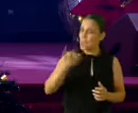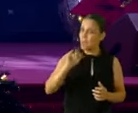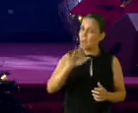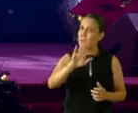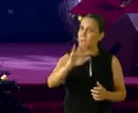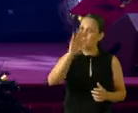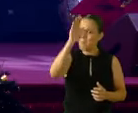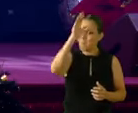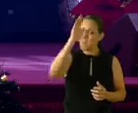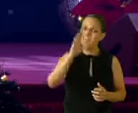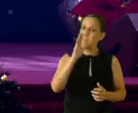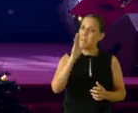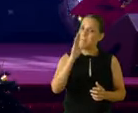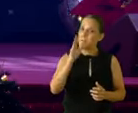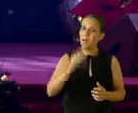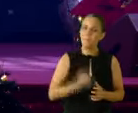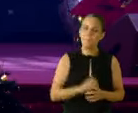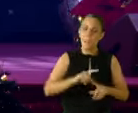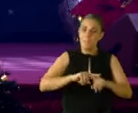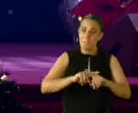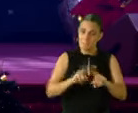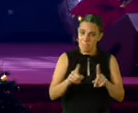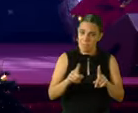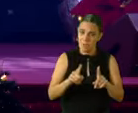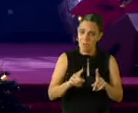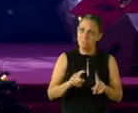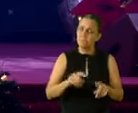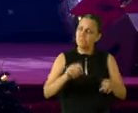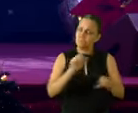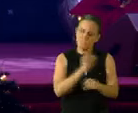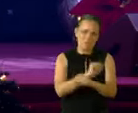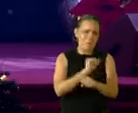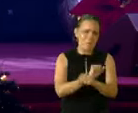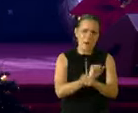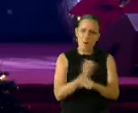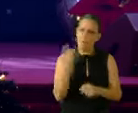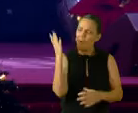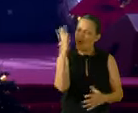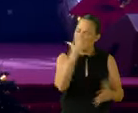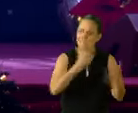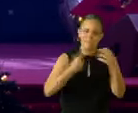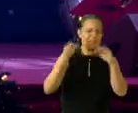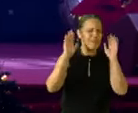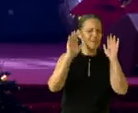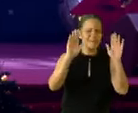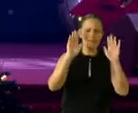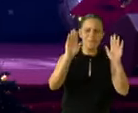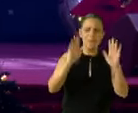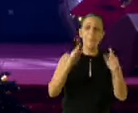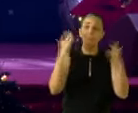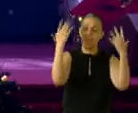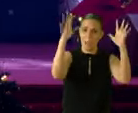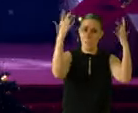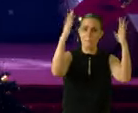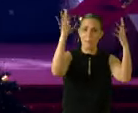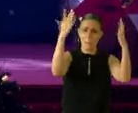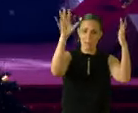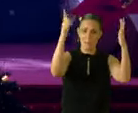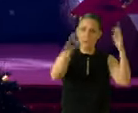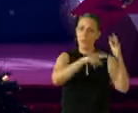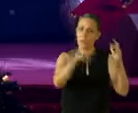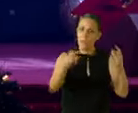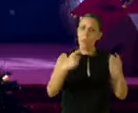Pero hicieron un trabajo de excelencia. Y yo le pido a ustedes un aplauso. Ellos te van a dirigir